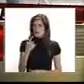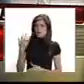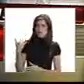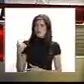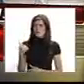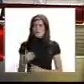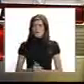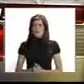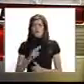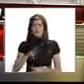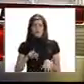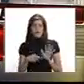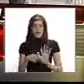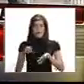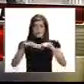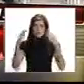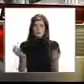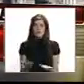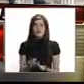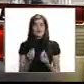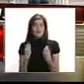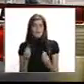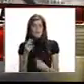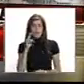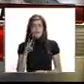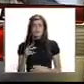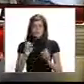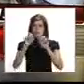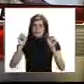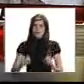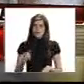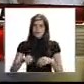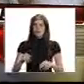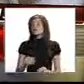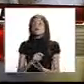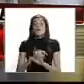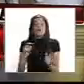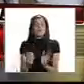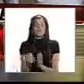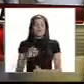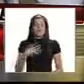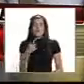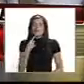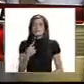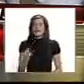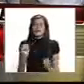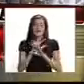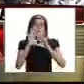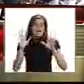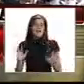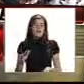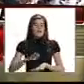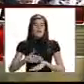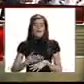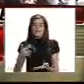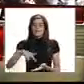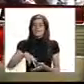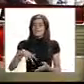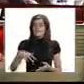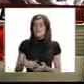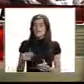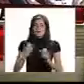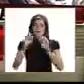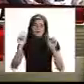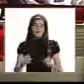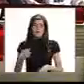somos ejemplo mundial? ¿Cómo ha visto usted el sistema? Total, lo puedo decir con mucha claridad por lo que significa el sistema